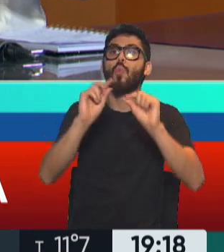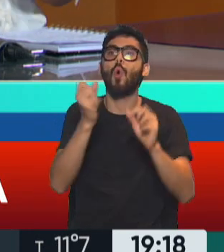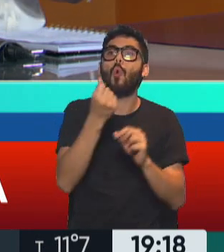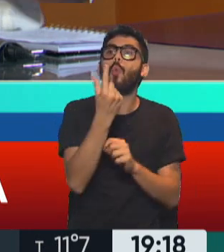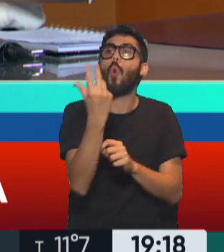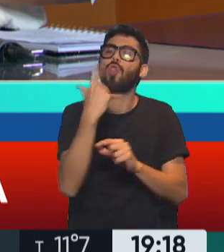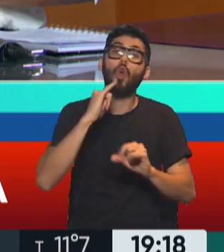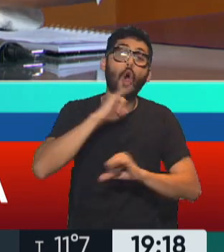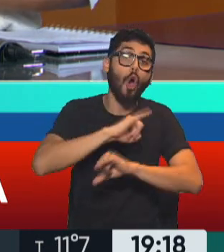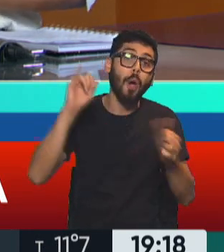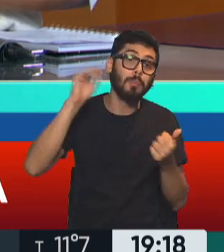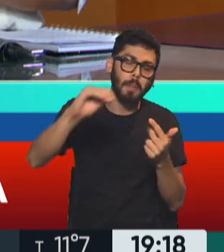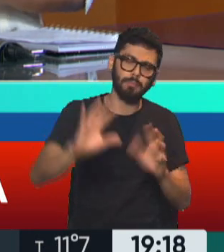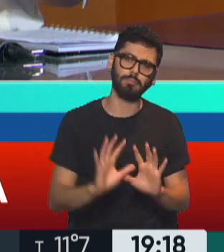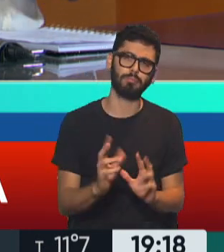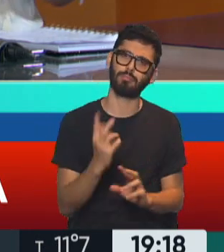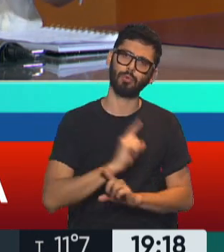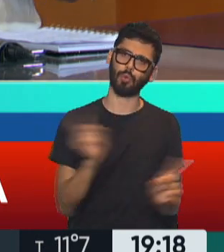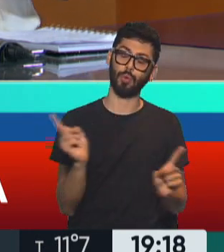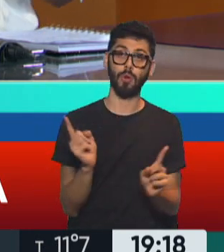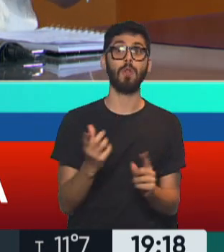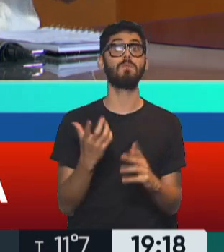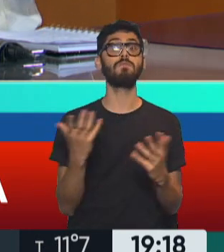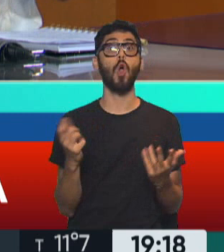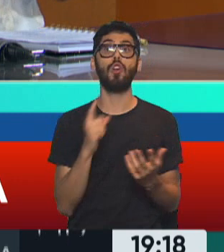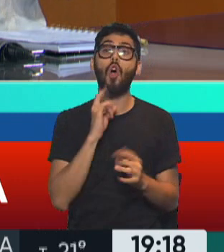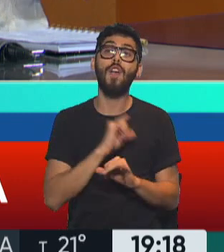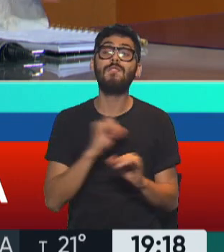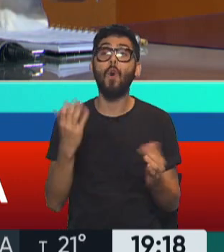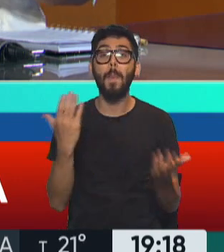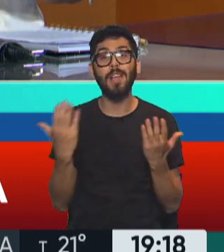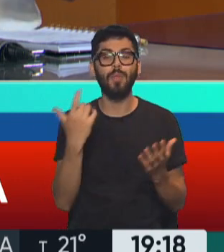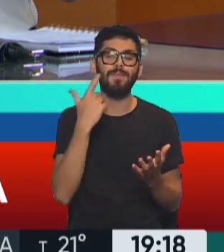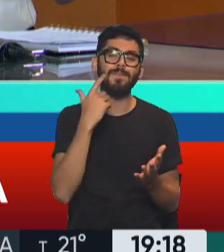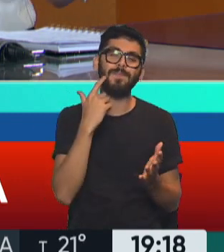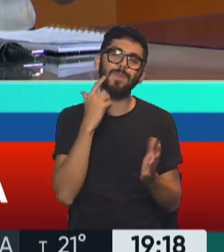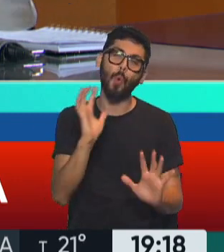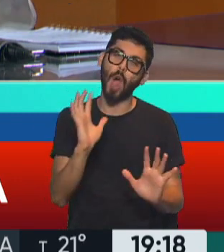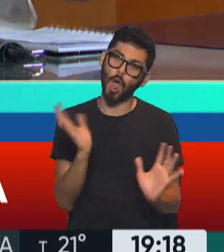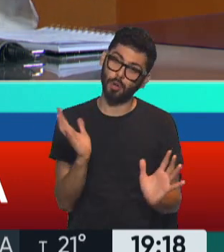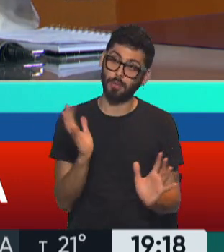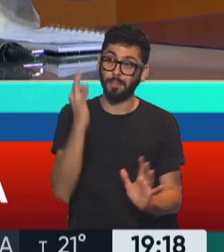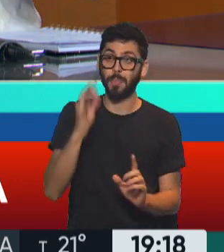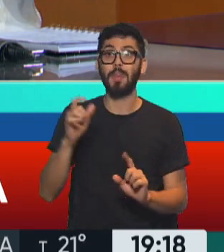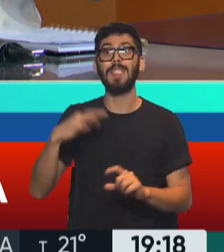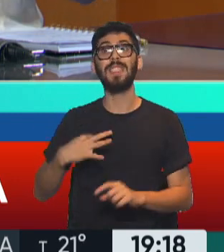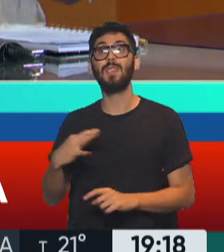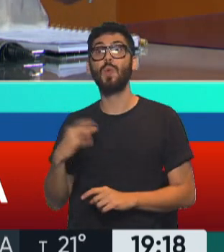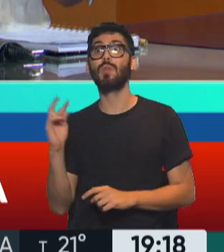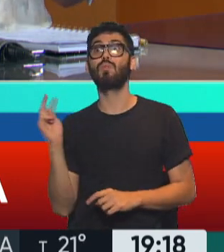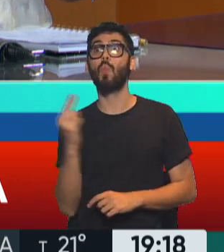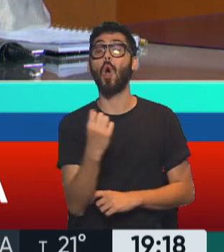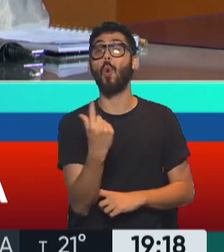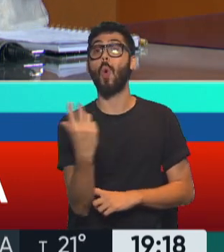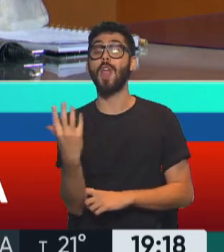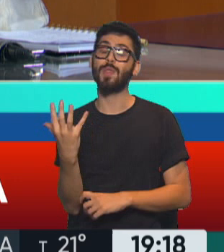Por eso, como te mencionaba, son datos que hay que tomar un poco con cuidado. De hecho, también incluso en lo de los civiles muertos, y porque,